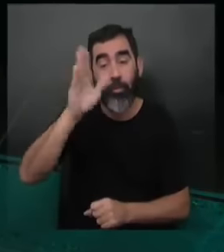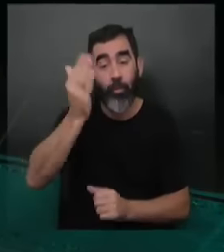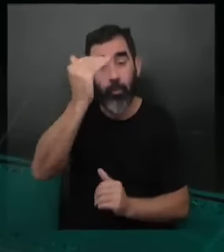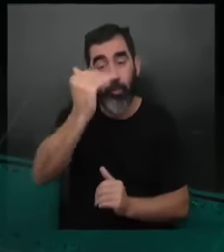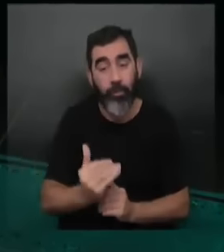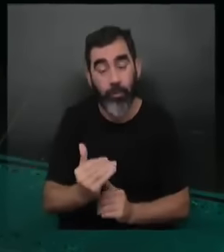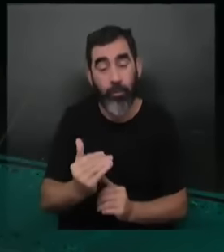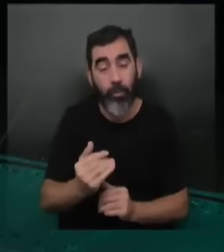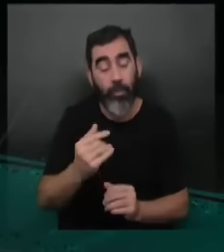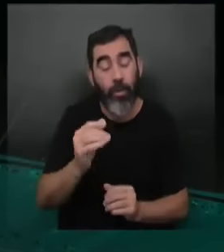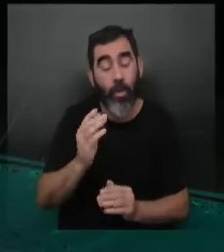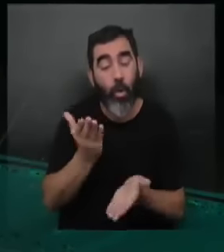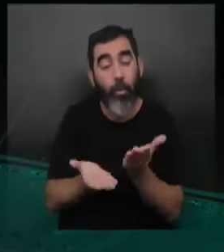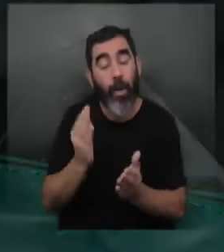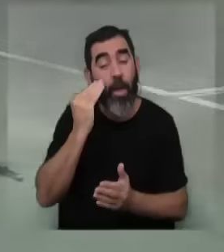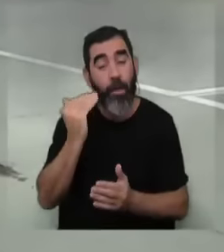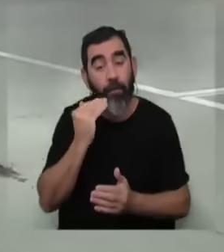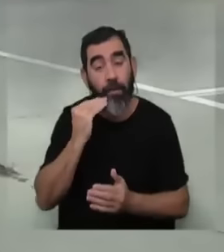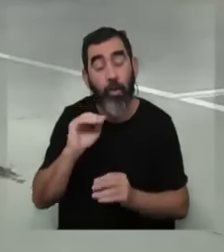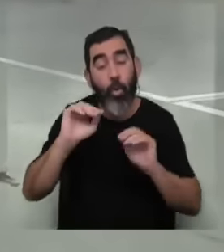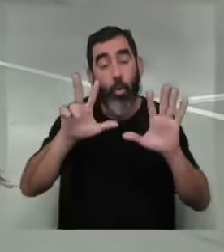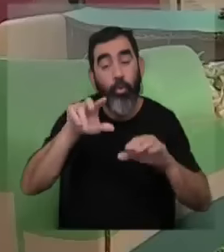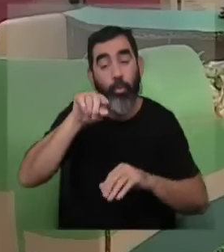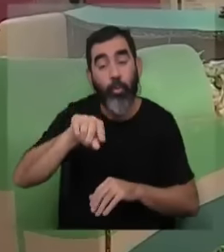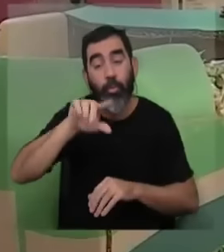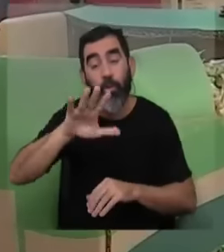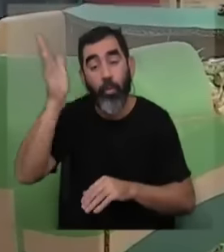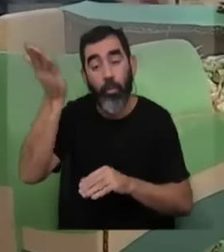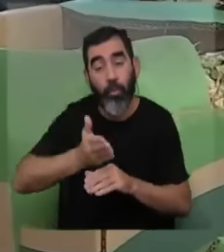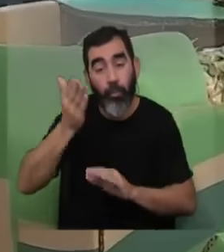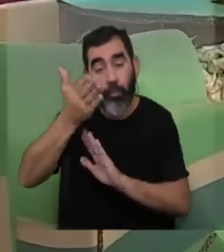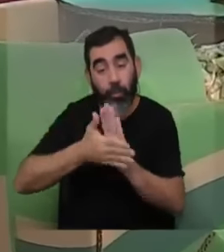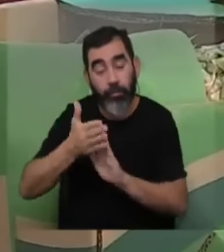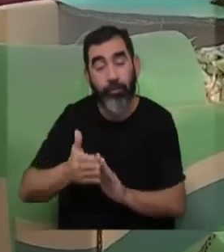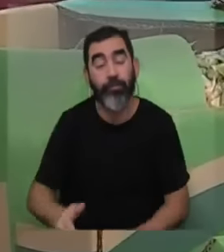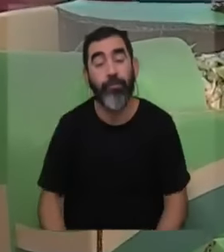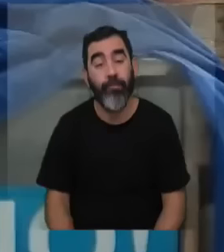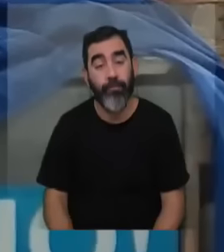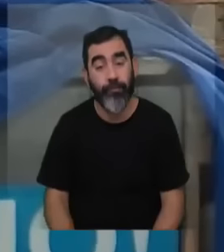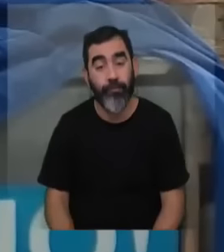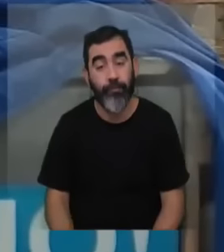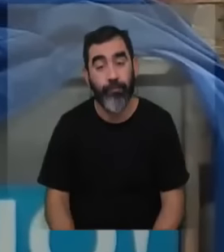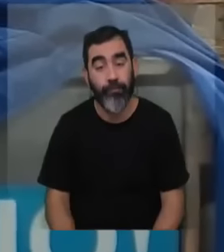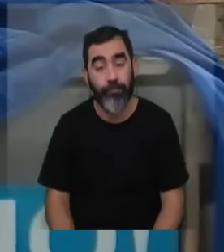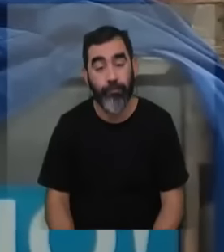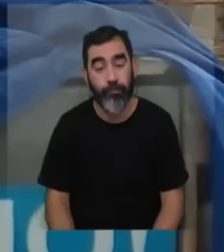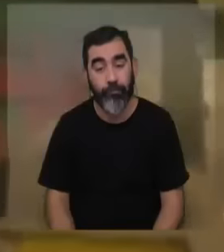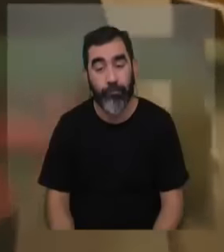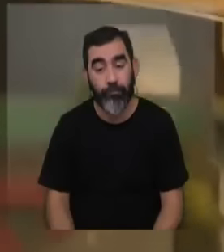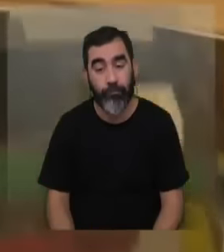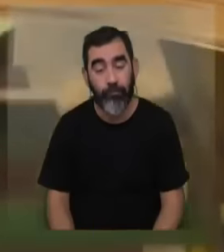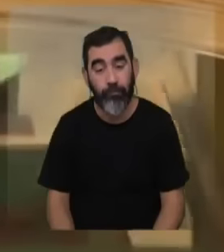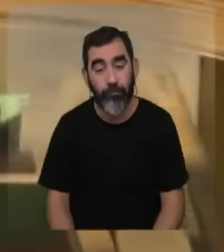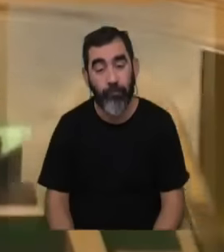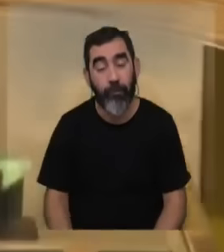respecto al mes de abril y se ubicó en 8,5 por a nivel nacional según informó el Instituto Nacional de estadística la cifra